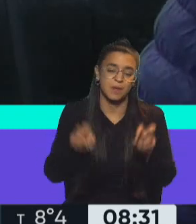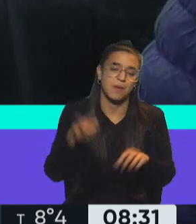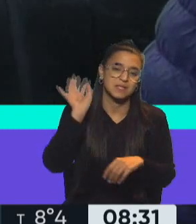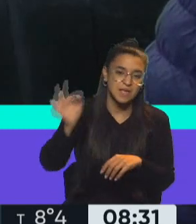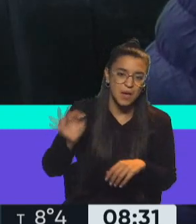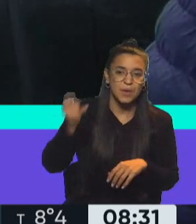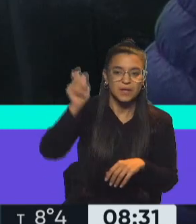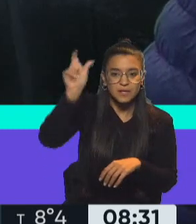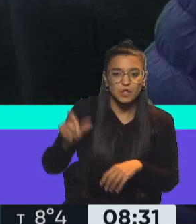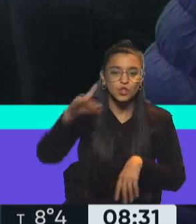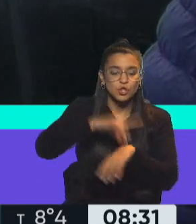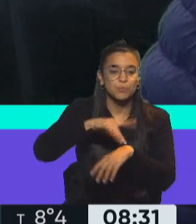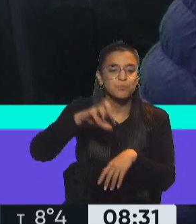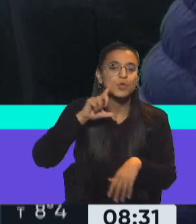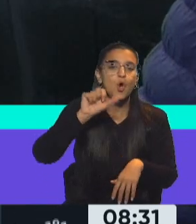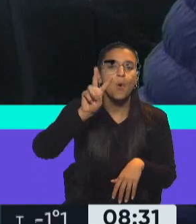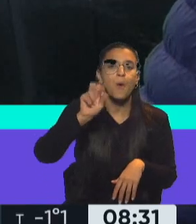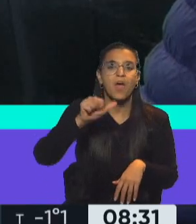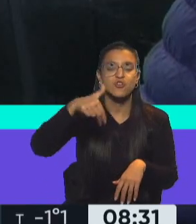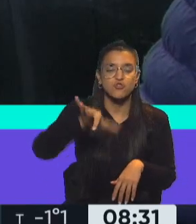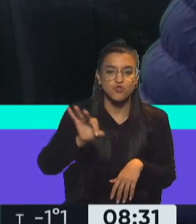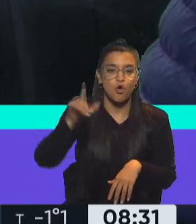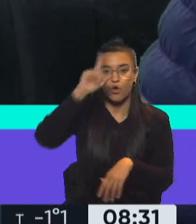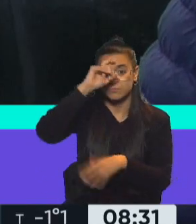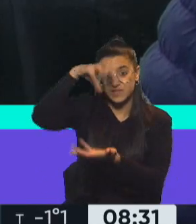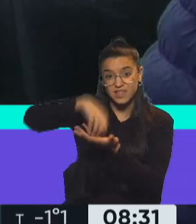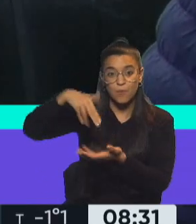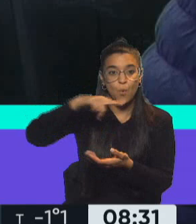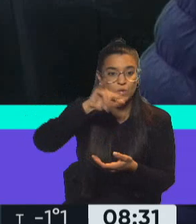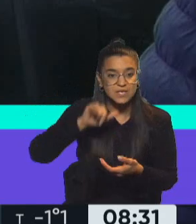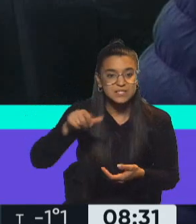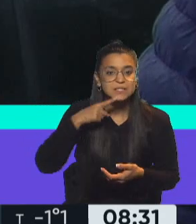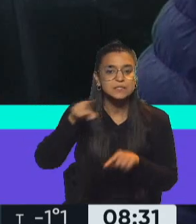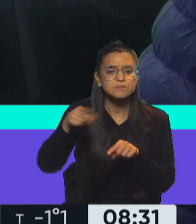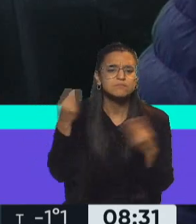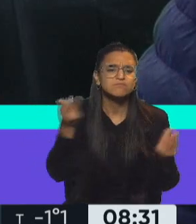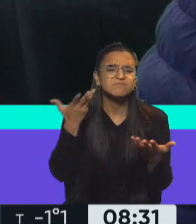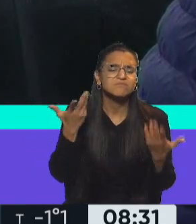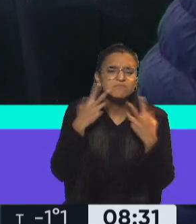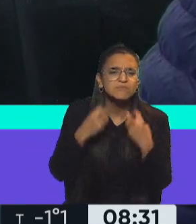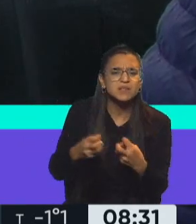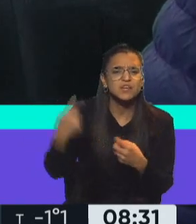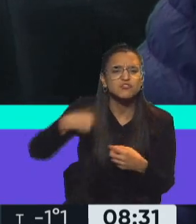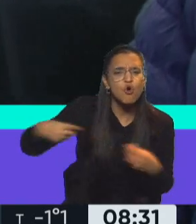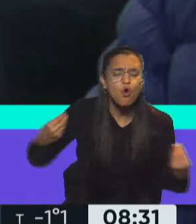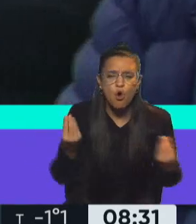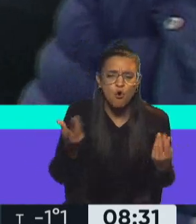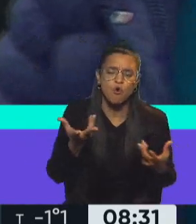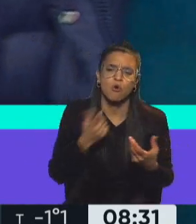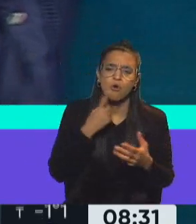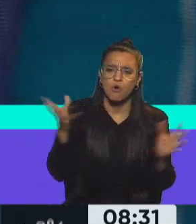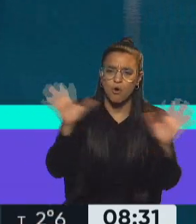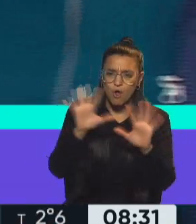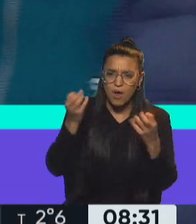autorizada, la doctora Piovano, infectóloga del Hospital Muñiz, para contarnos un poquito en qué va a consistir este estudio, bueno, y su opinión sobre esta combinación de vacunas. Buen